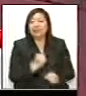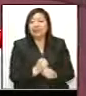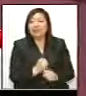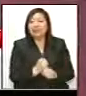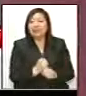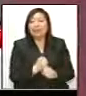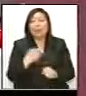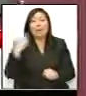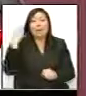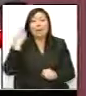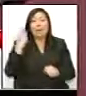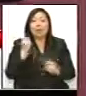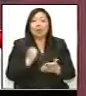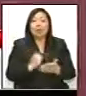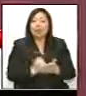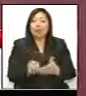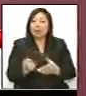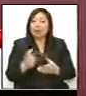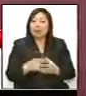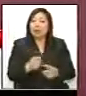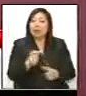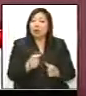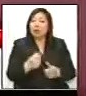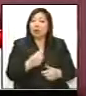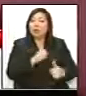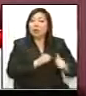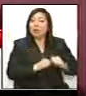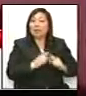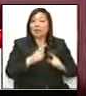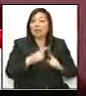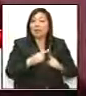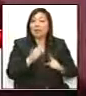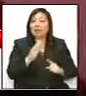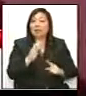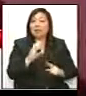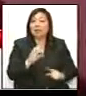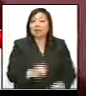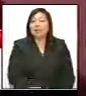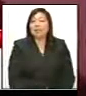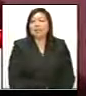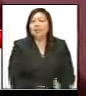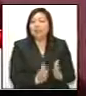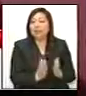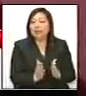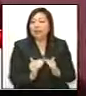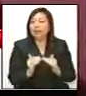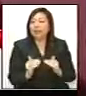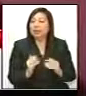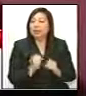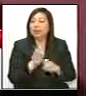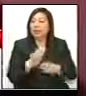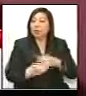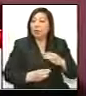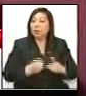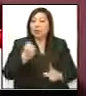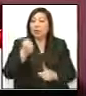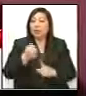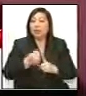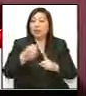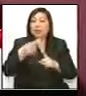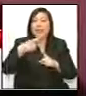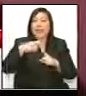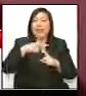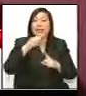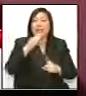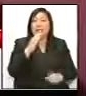sobre políticas de atención integral a personas afectadas con TB se ha organizado en el marco del Día Mundial de Lucha contra la